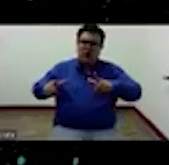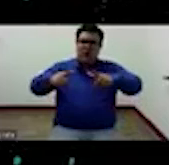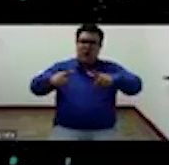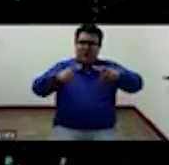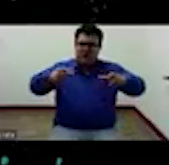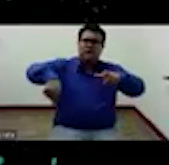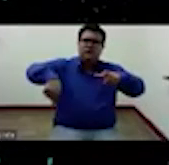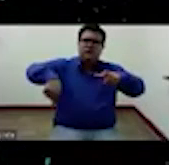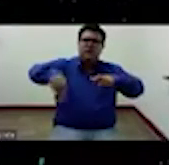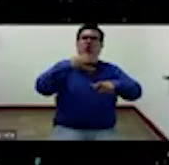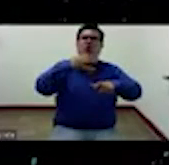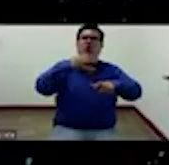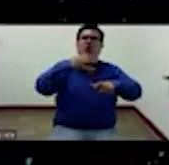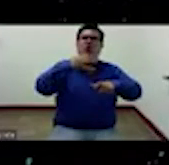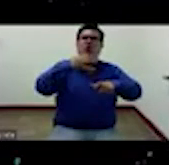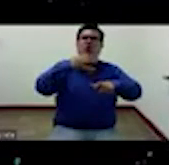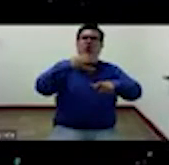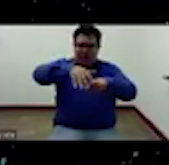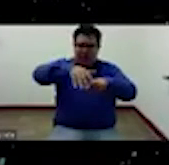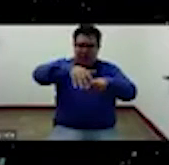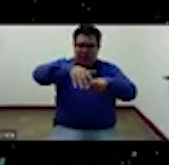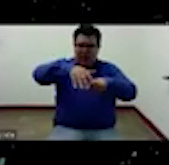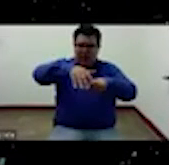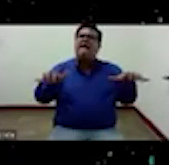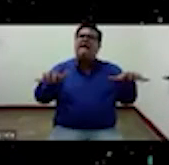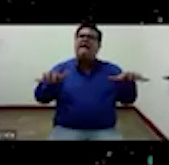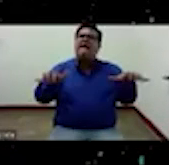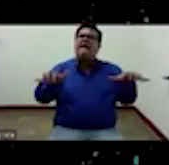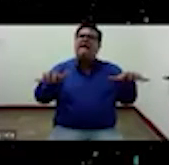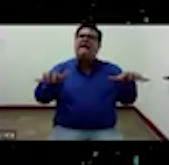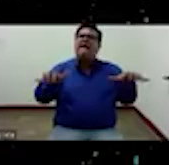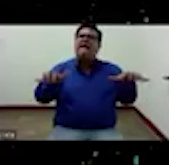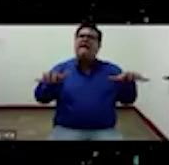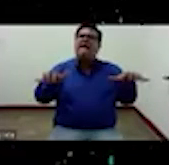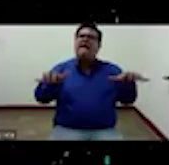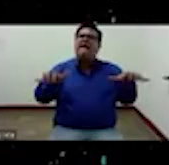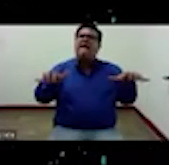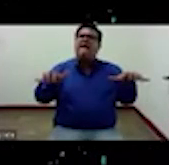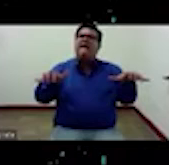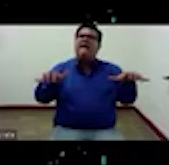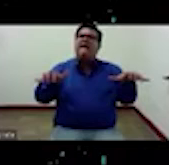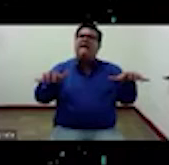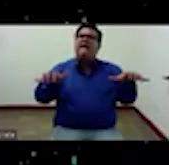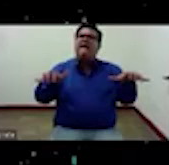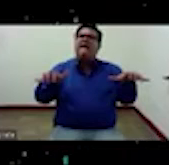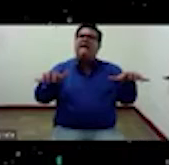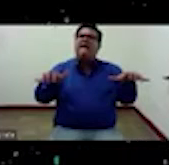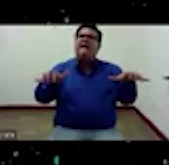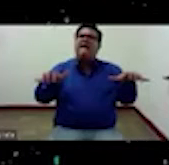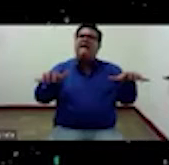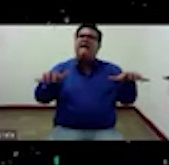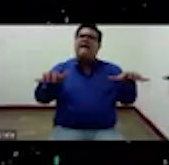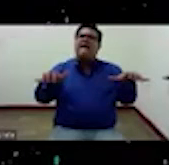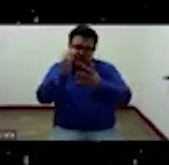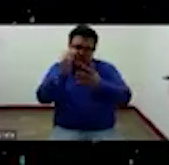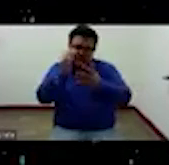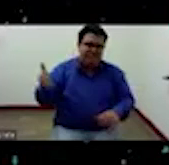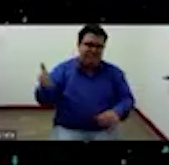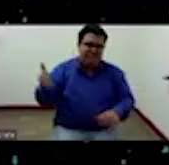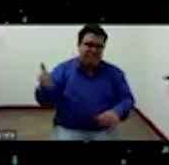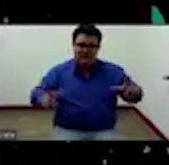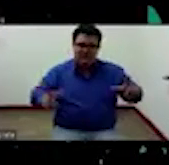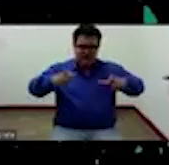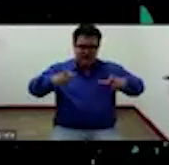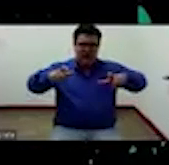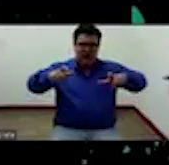que es un ejercicio que después se volvió una obsesión en mi trabajo durante unos años, de coger los discos y